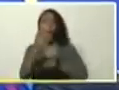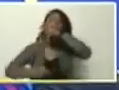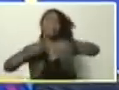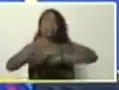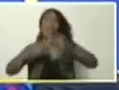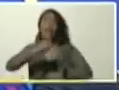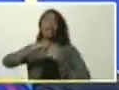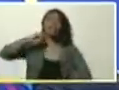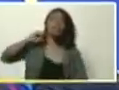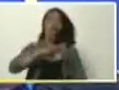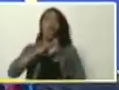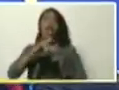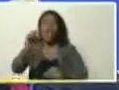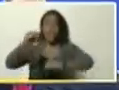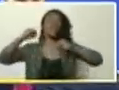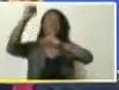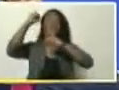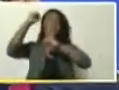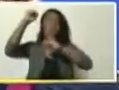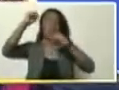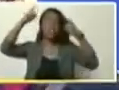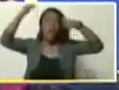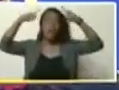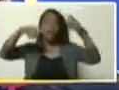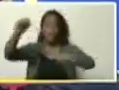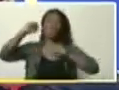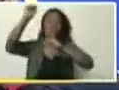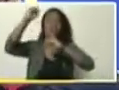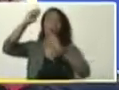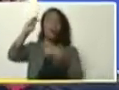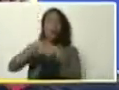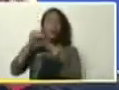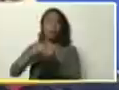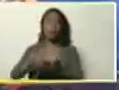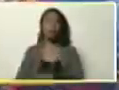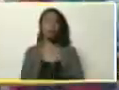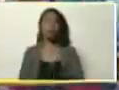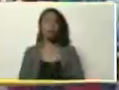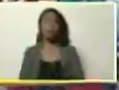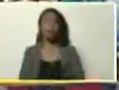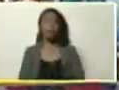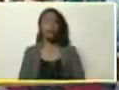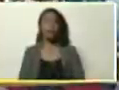la historia. ¡Que viva Chávez! ¡Que viva Miranda!